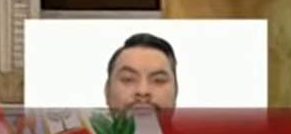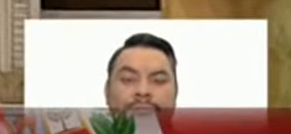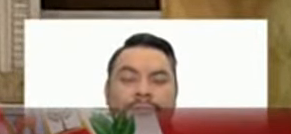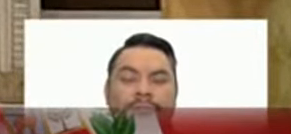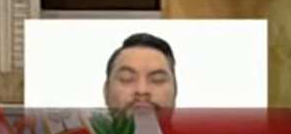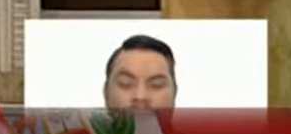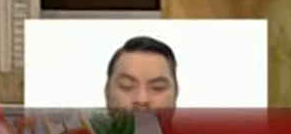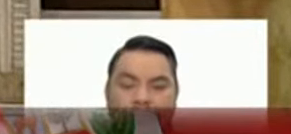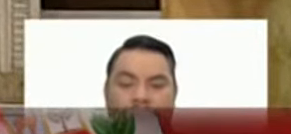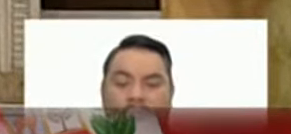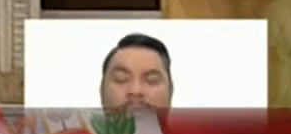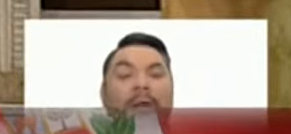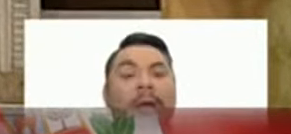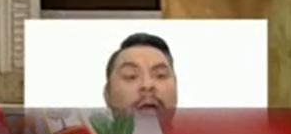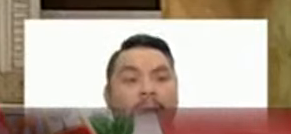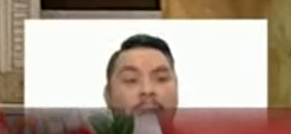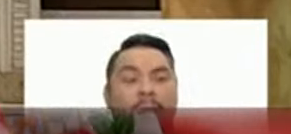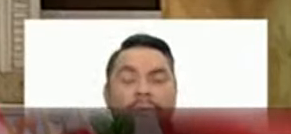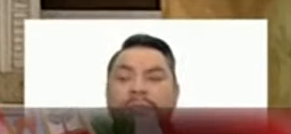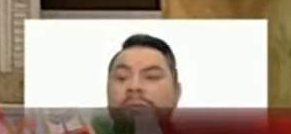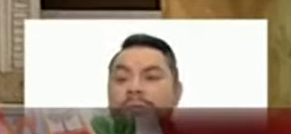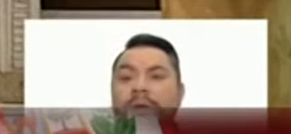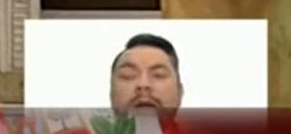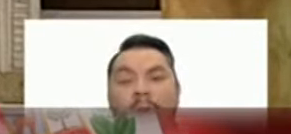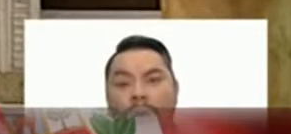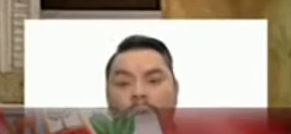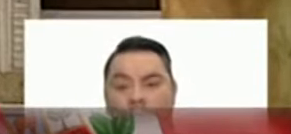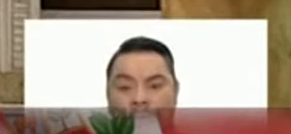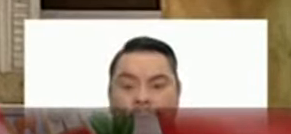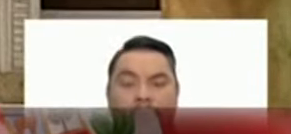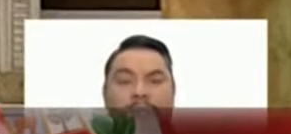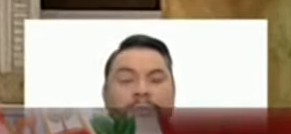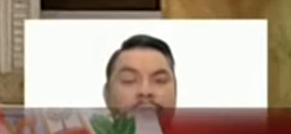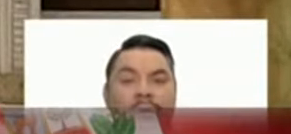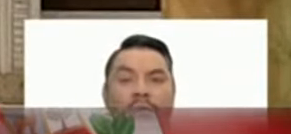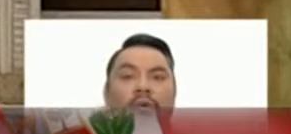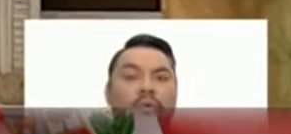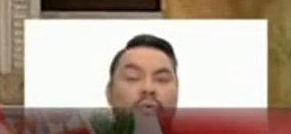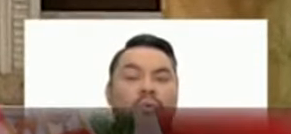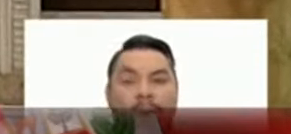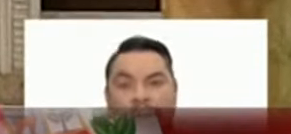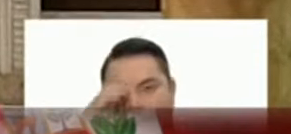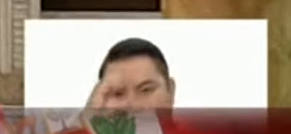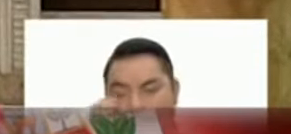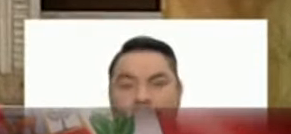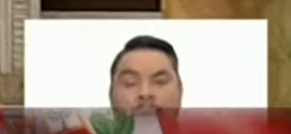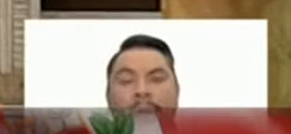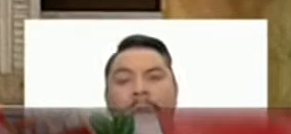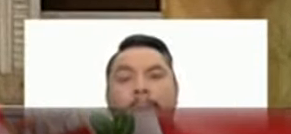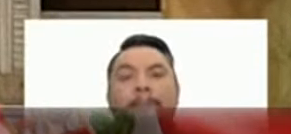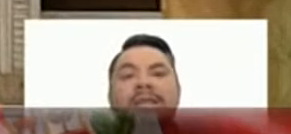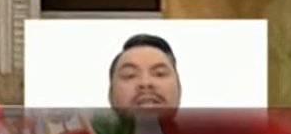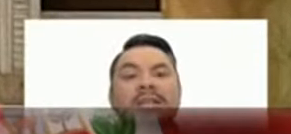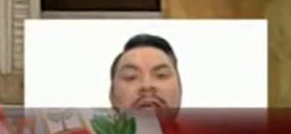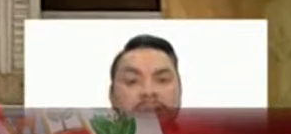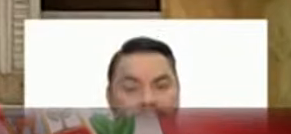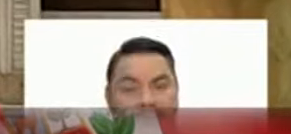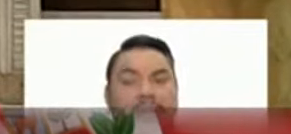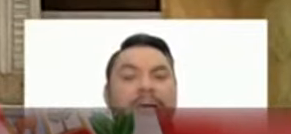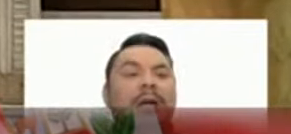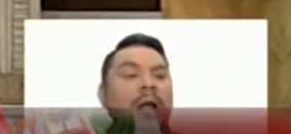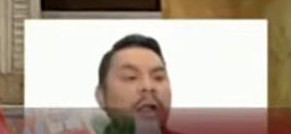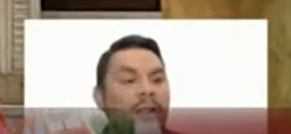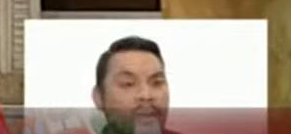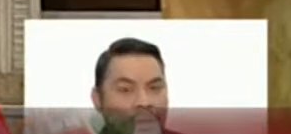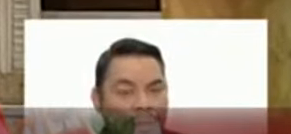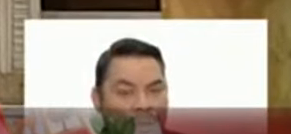A continuación, el señor Viceministro de Relaciones Exteriores, embajador Peter Camino Canoc, dará lectura